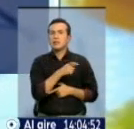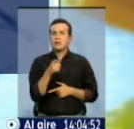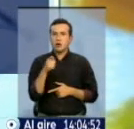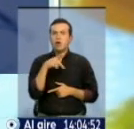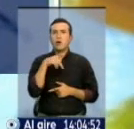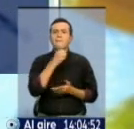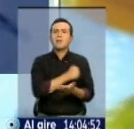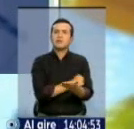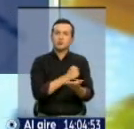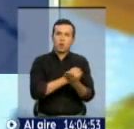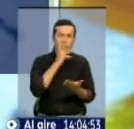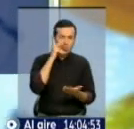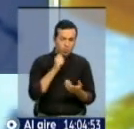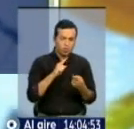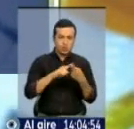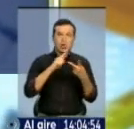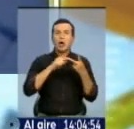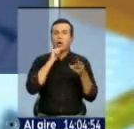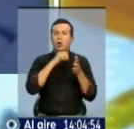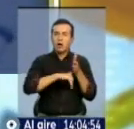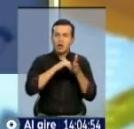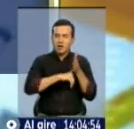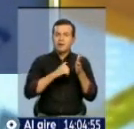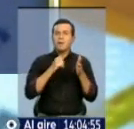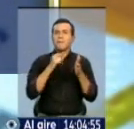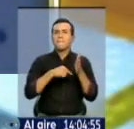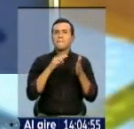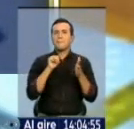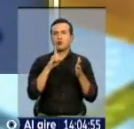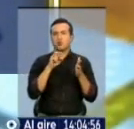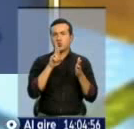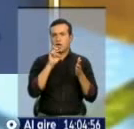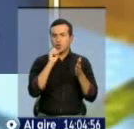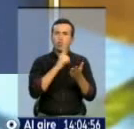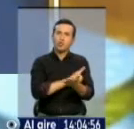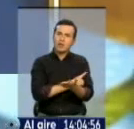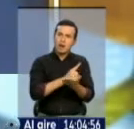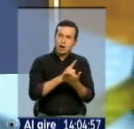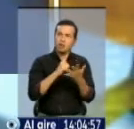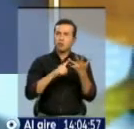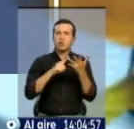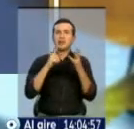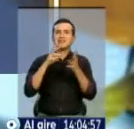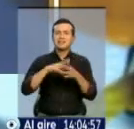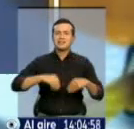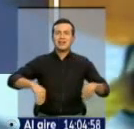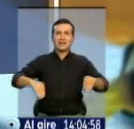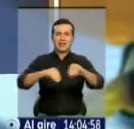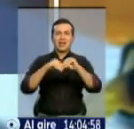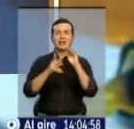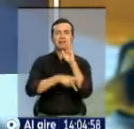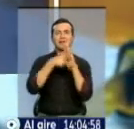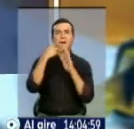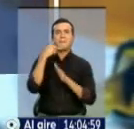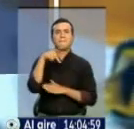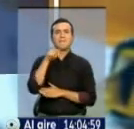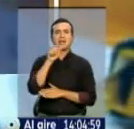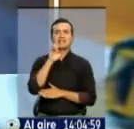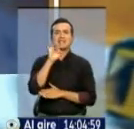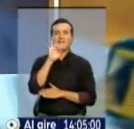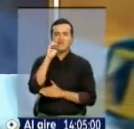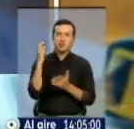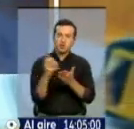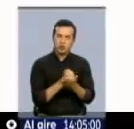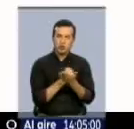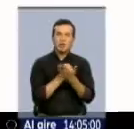poliducto Pascuales Cuenca, la hidroeléctrica Manduriacu, el trasvase Daule, los trabajos de remoción de tierras en la refinería del Pacífico y el acueducto